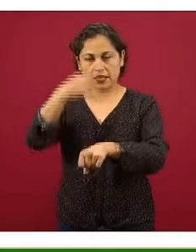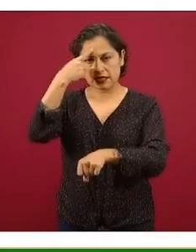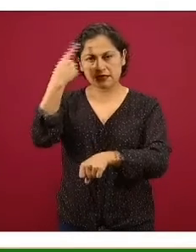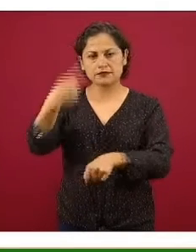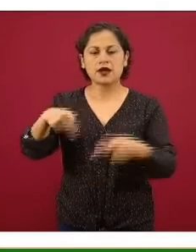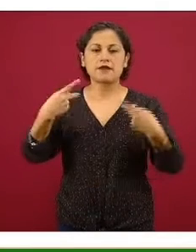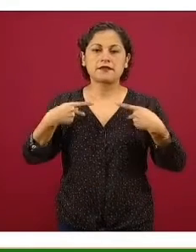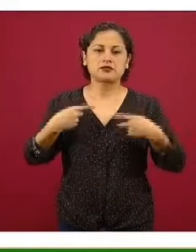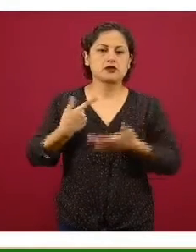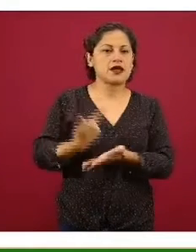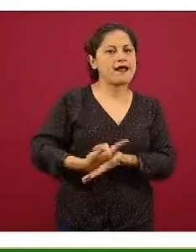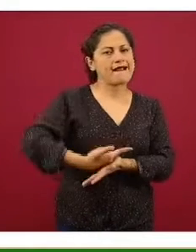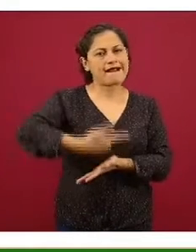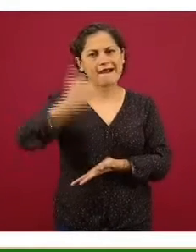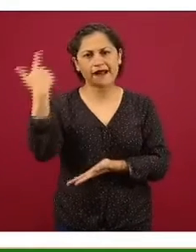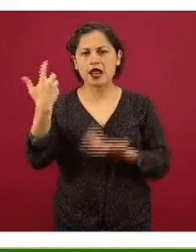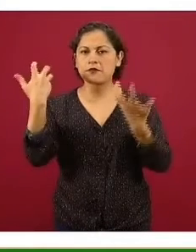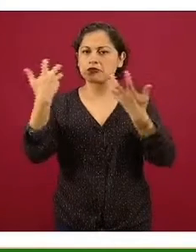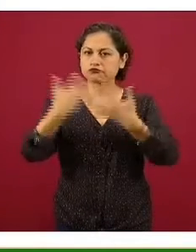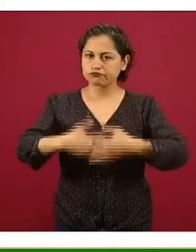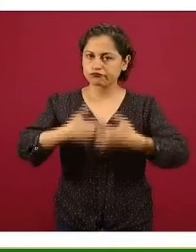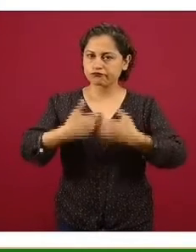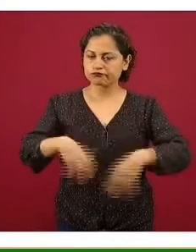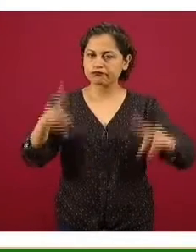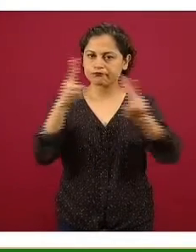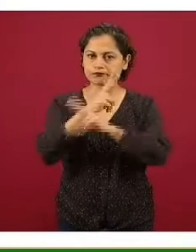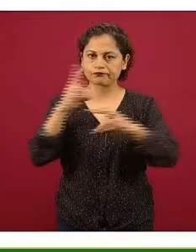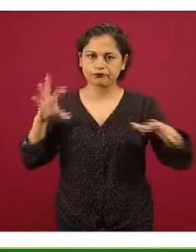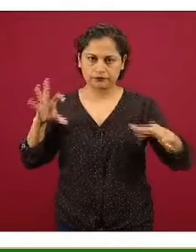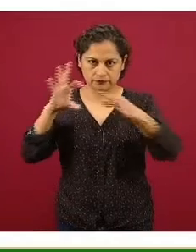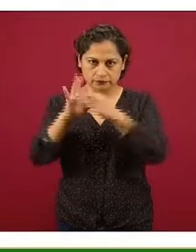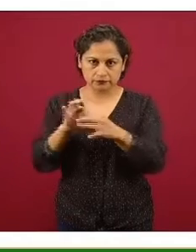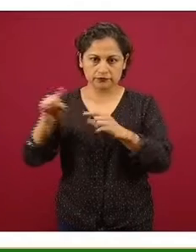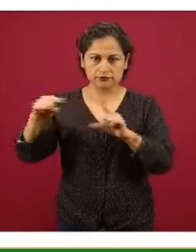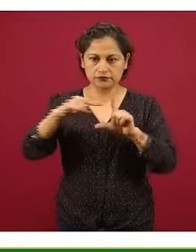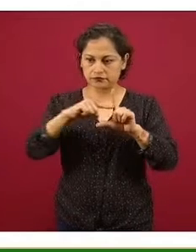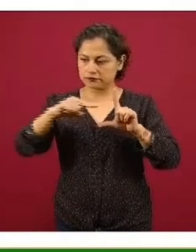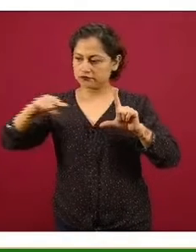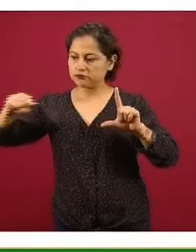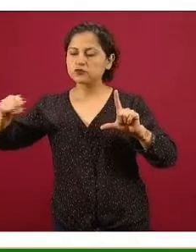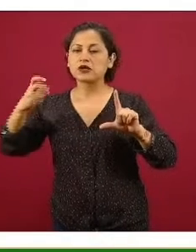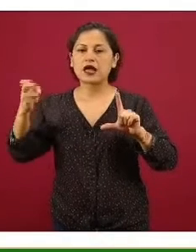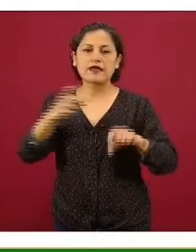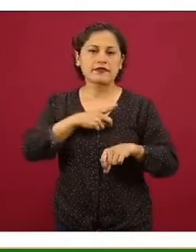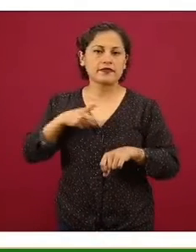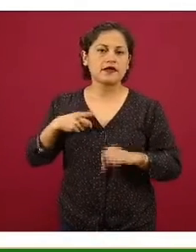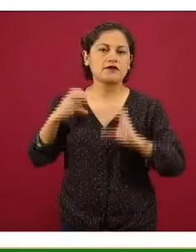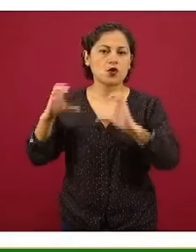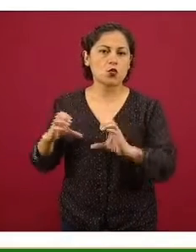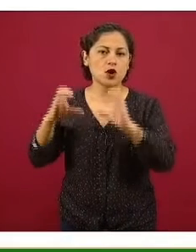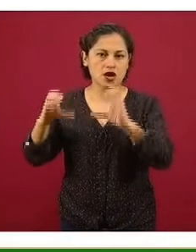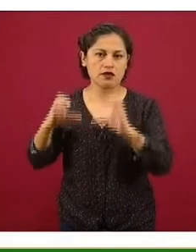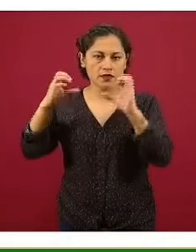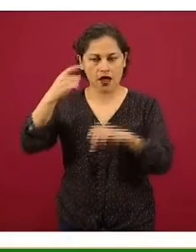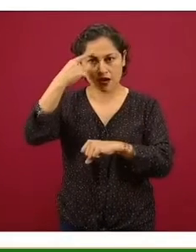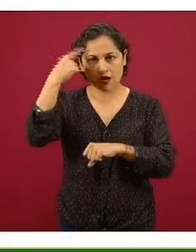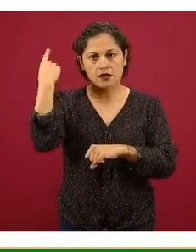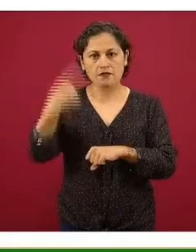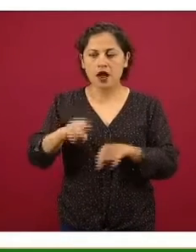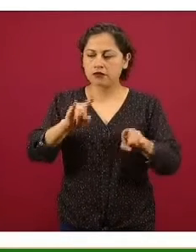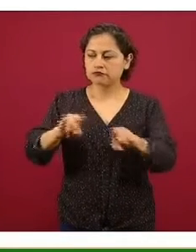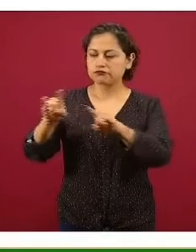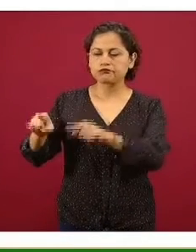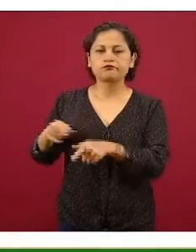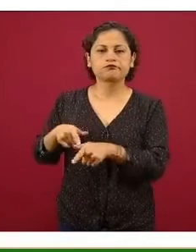más críticos, aquí sí todos están por encima de ese nivel de seguridad, es mantener al menos un 30% de